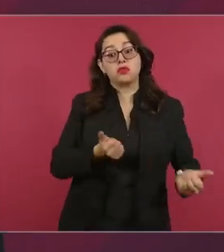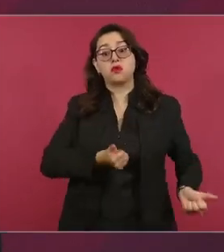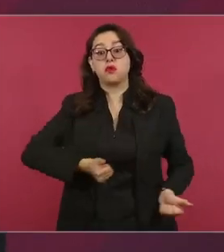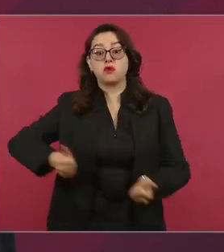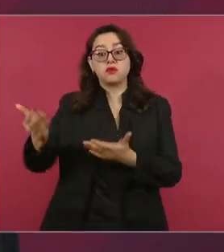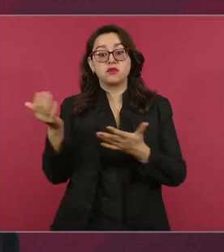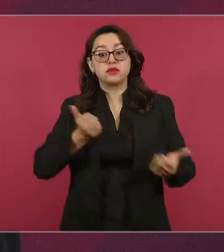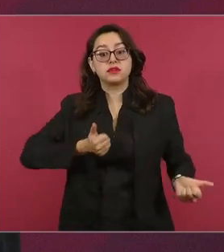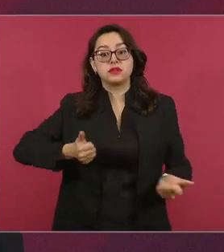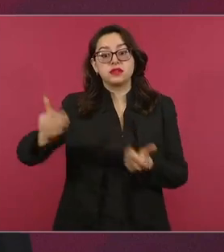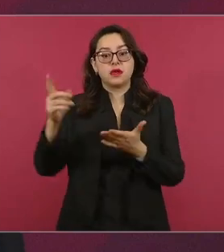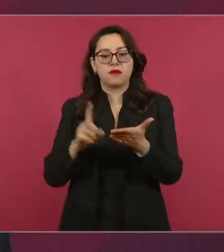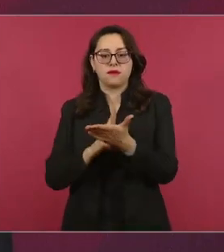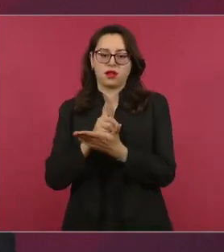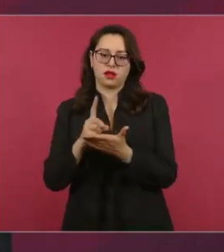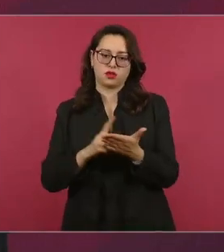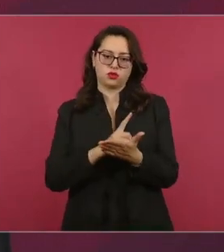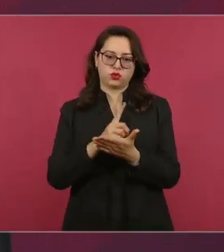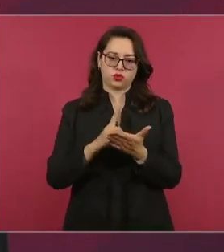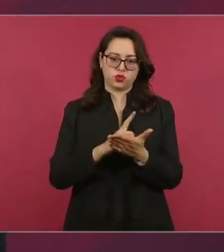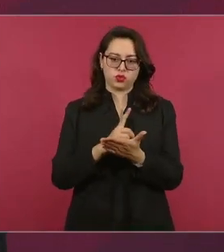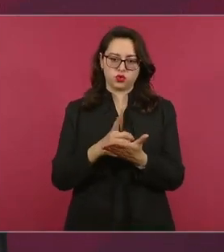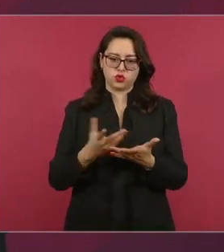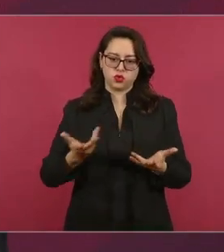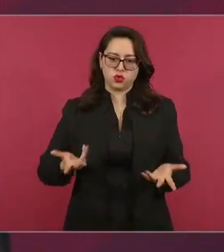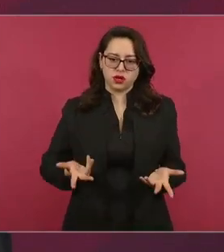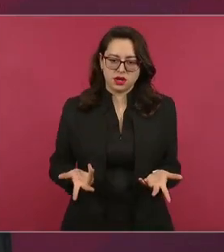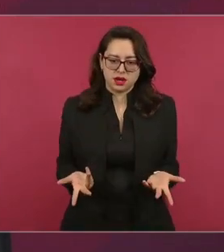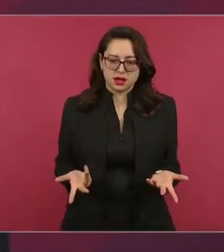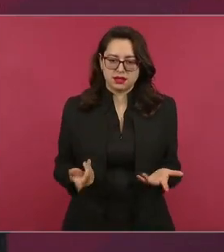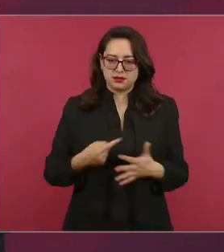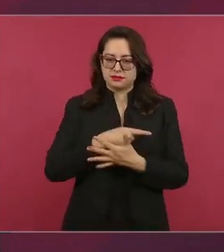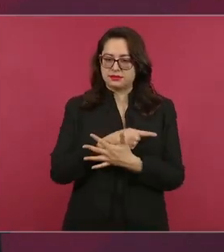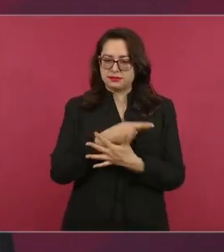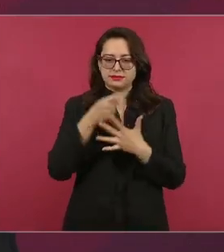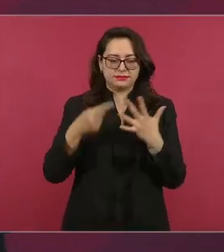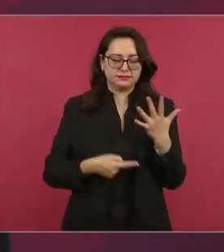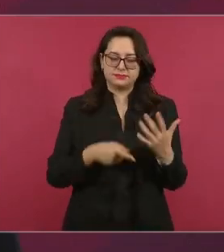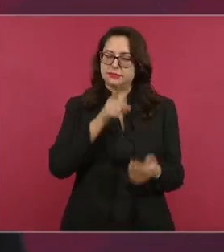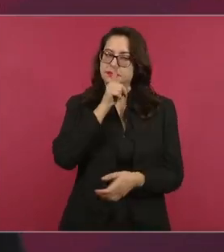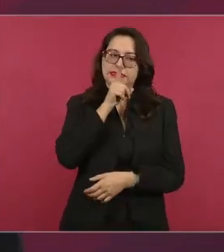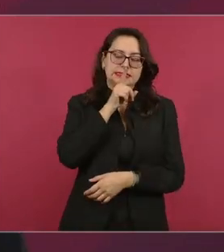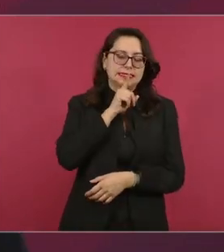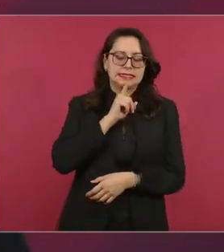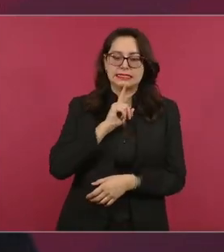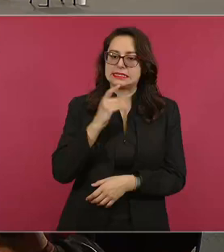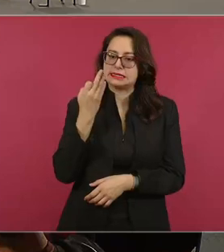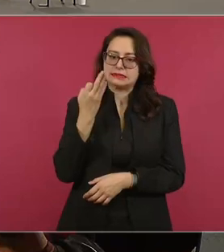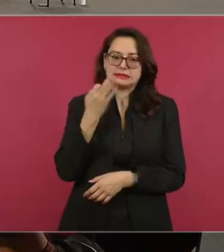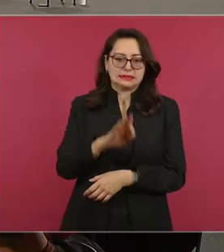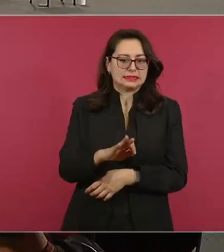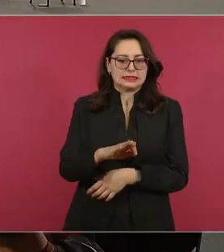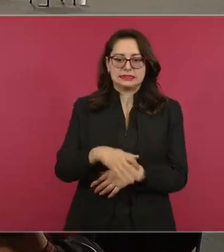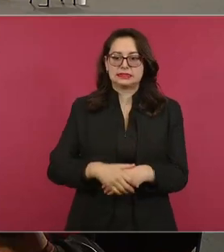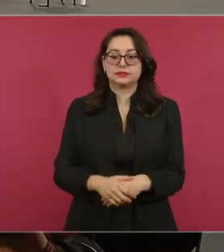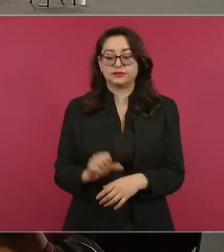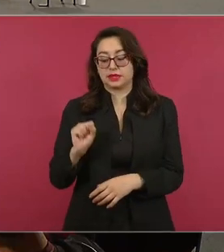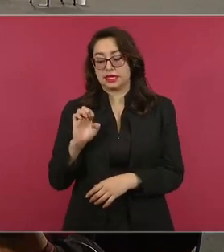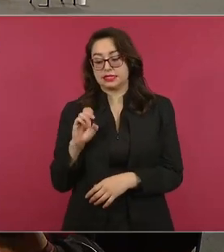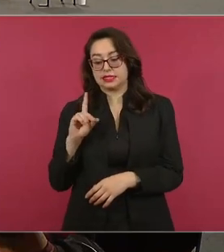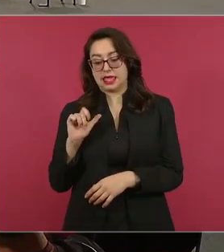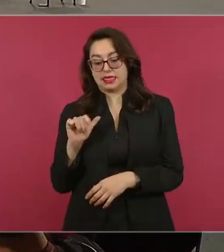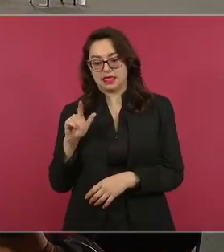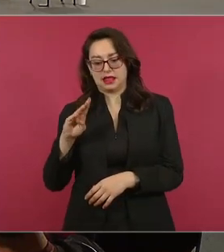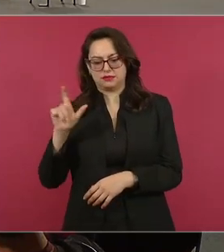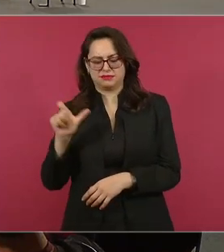a través de costales de seguridad alimentaria mexicana. Todo esto es falso. A través de un comunicado, la Segalmex